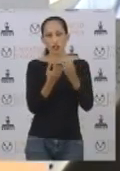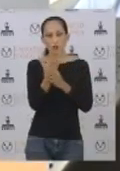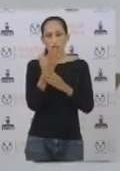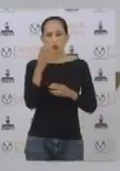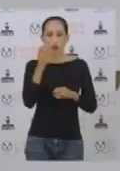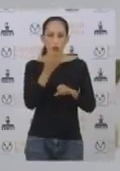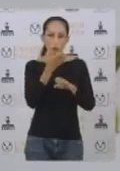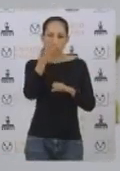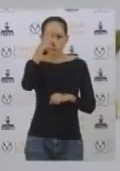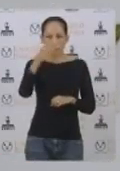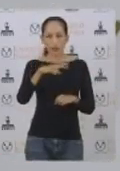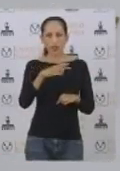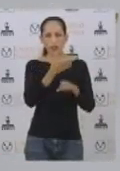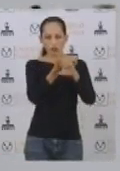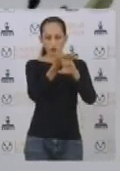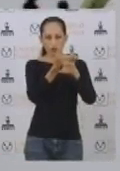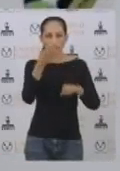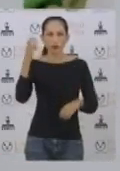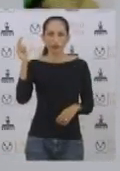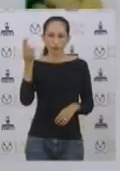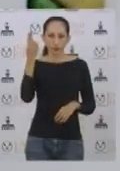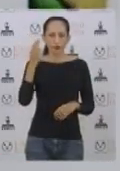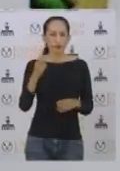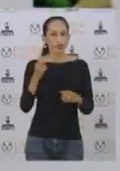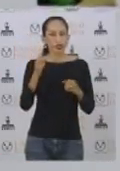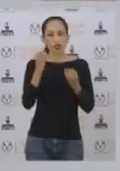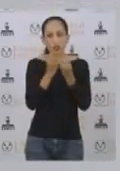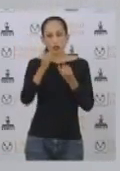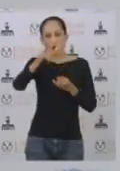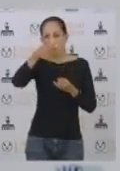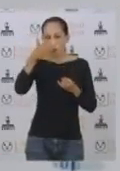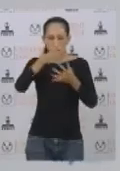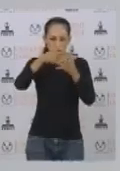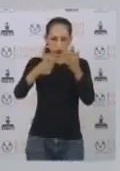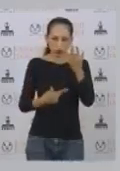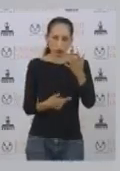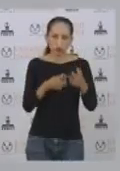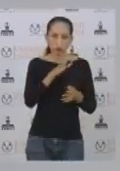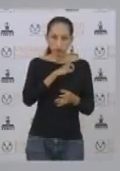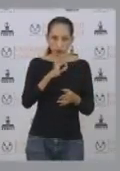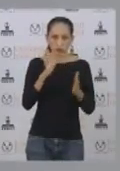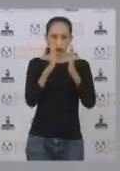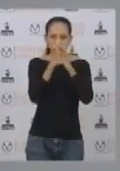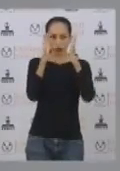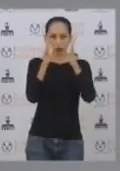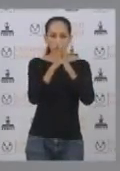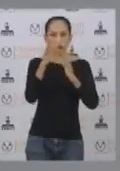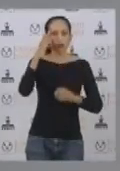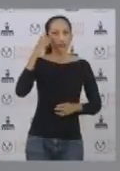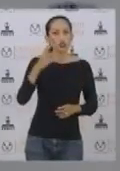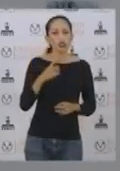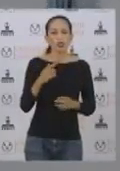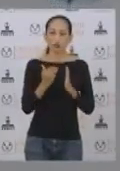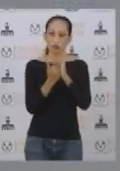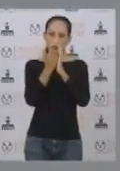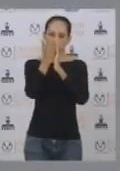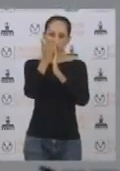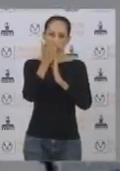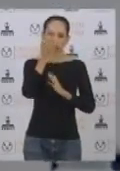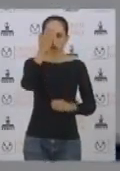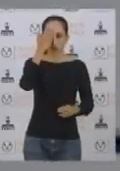México. Estas y otras convocatorias se encuentran abiertas para que participes y obtengas un lugar, ya sea para acrecentar